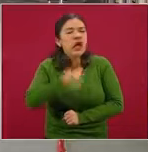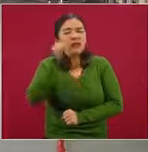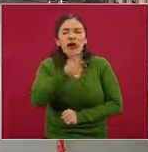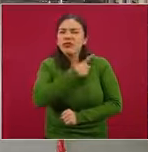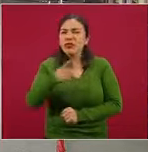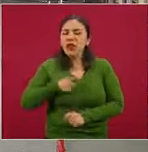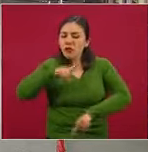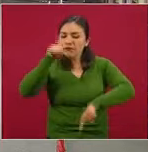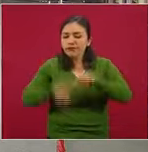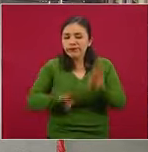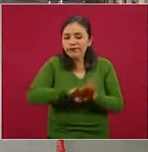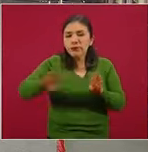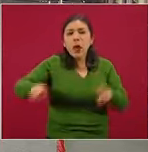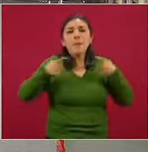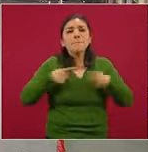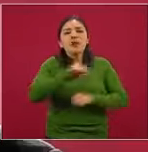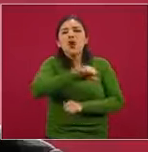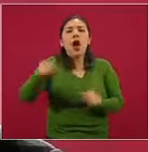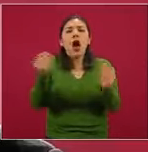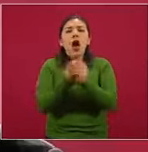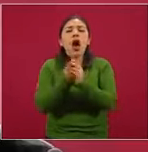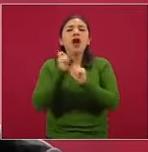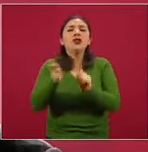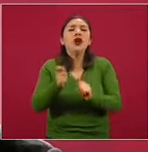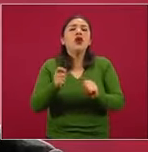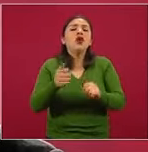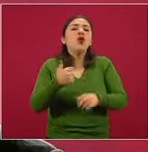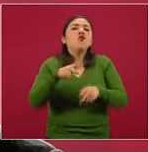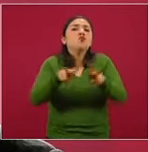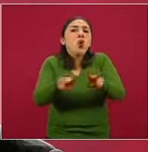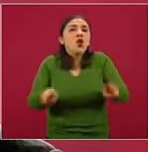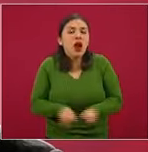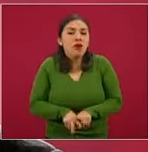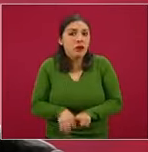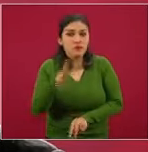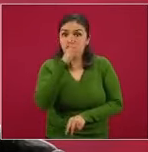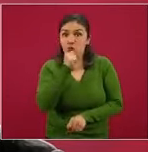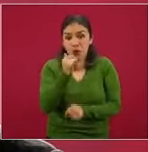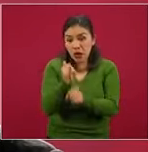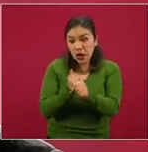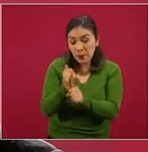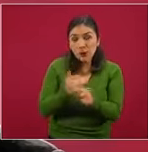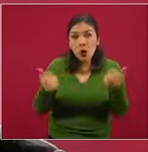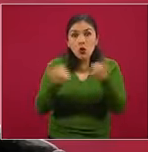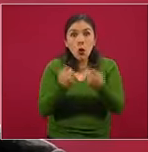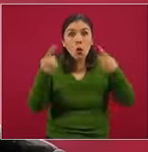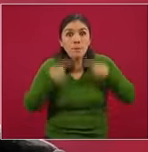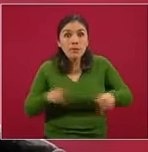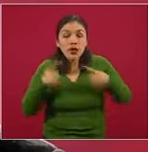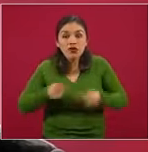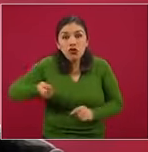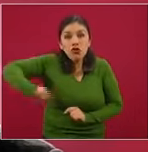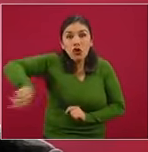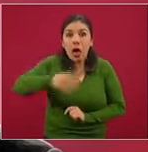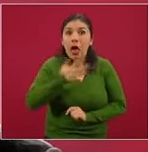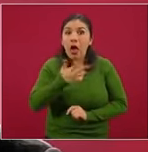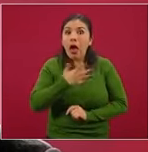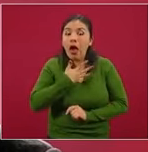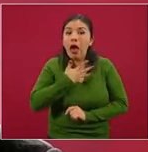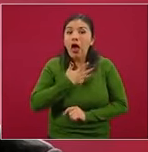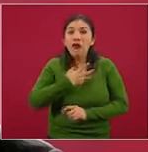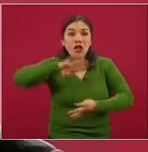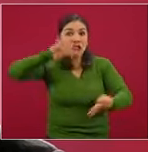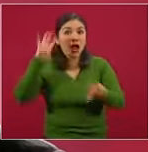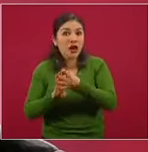invariablemente, poblaciones vulnerables. Por ejemplo, no se puede hacer investigación que involucre a personas que están privadas